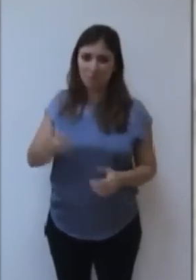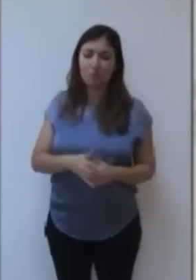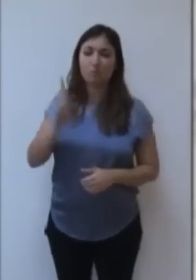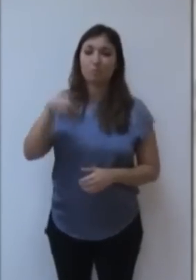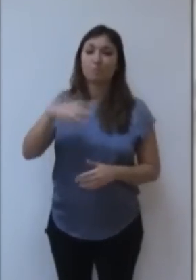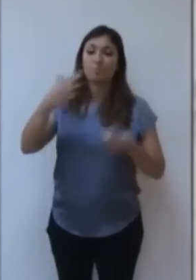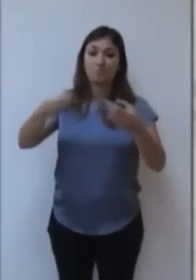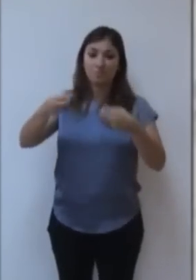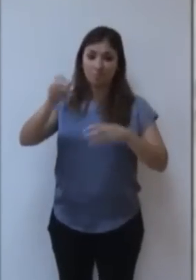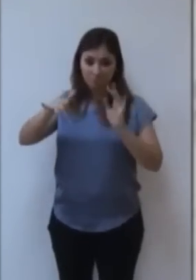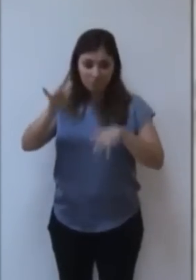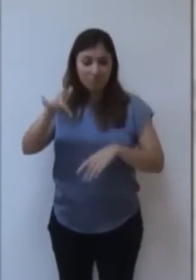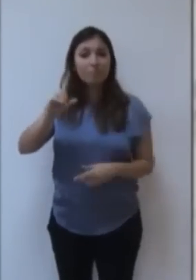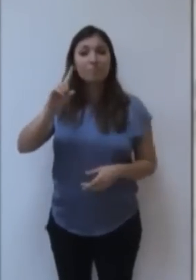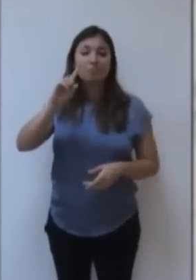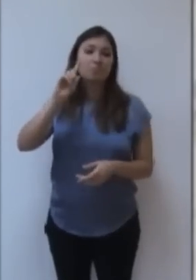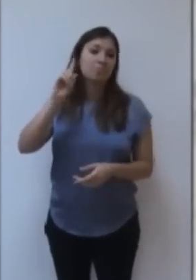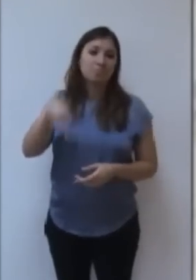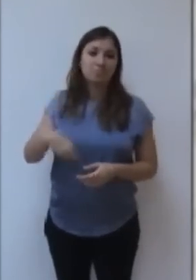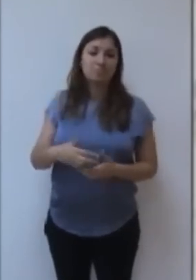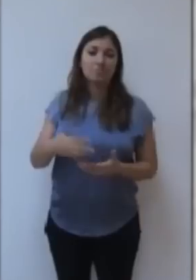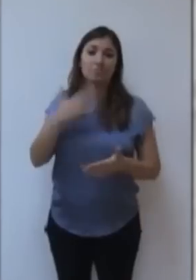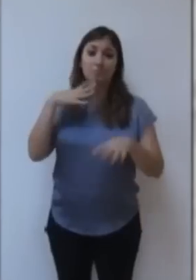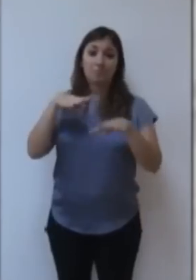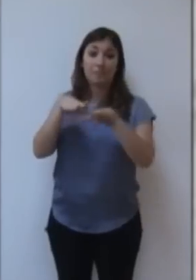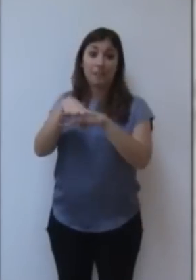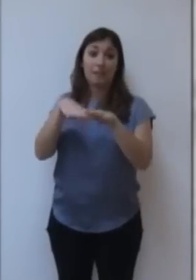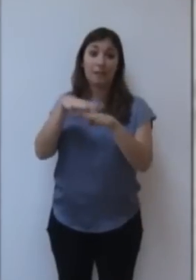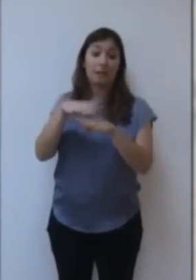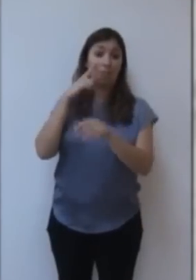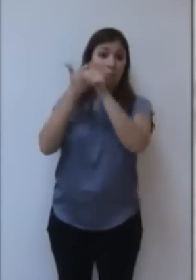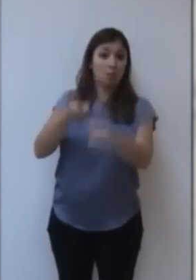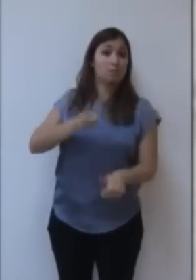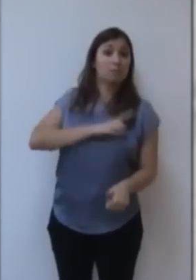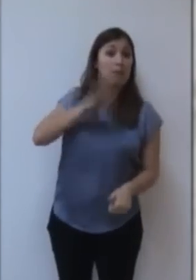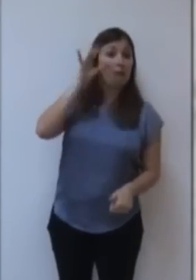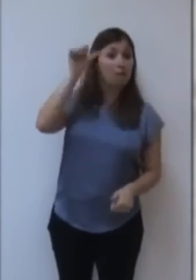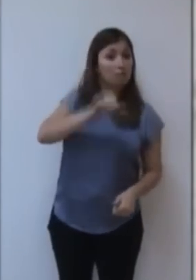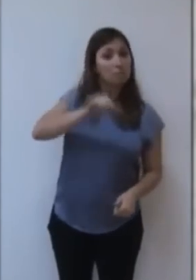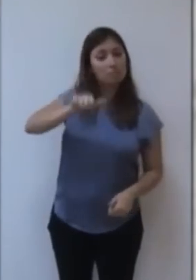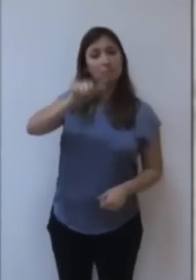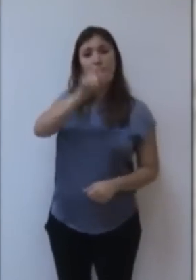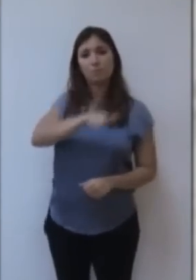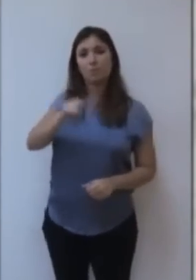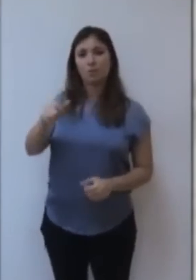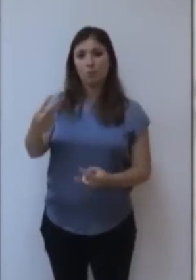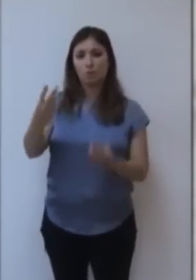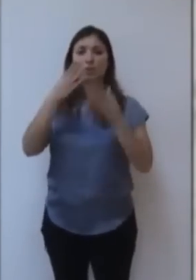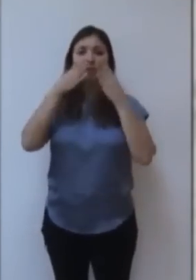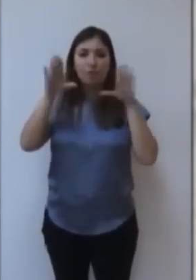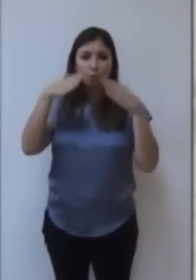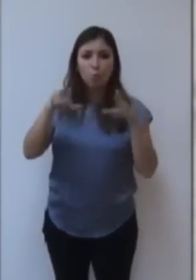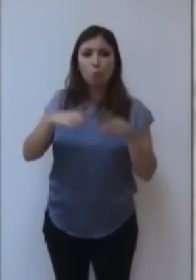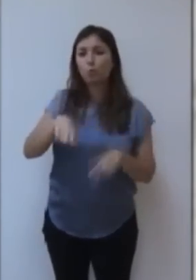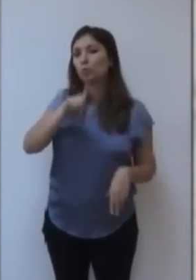la Estenotipia y bueno, pues a las redes que nos han estado siguiendo, a las personas que han estado en Facebook,